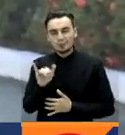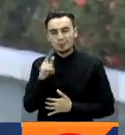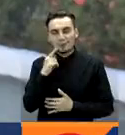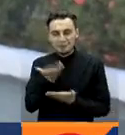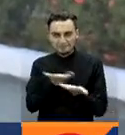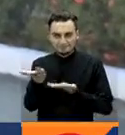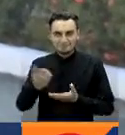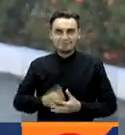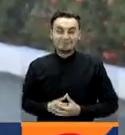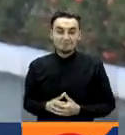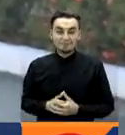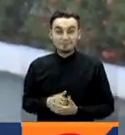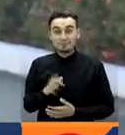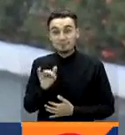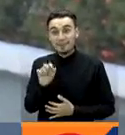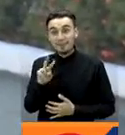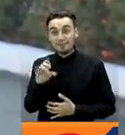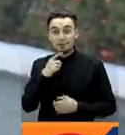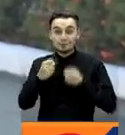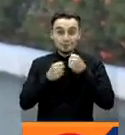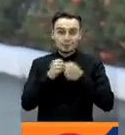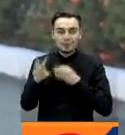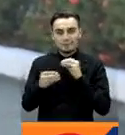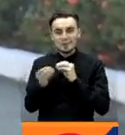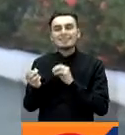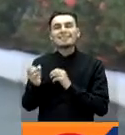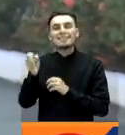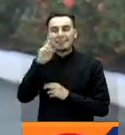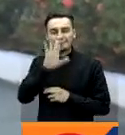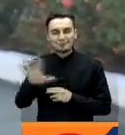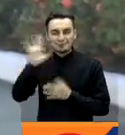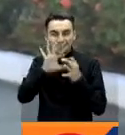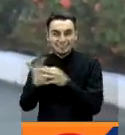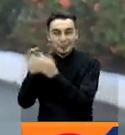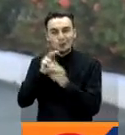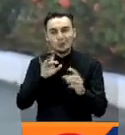Arauquita, RTVC Noticias y Radio Nacional de Colombia, conectados 24/7.